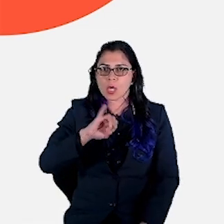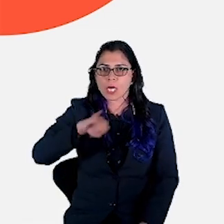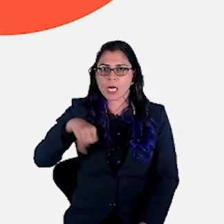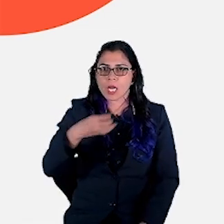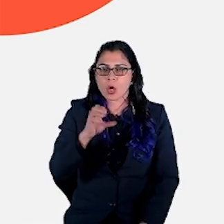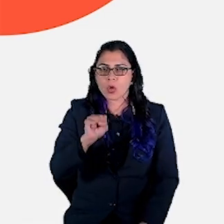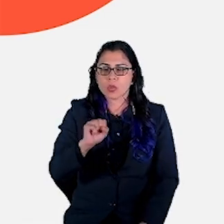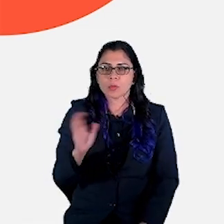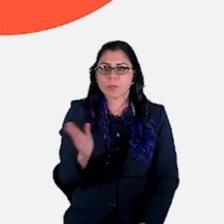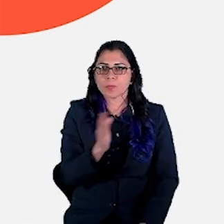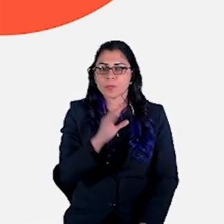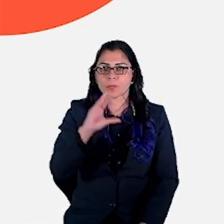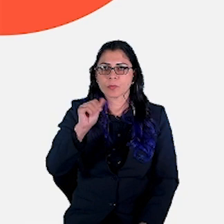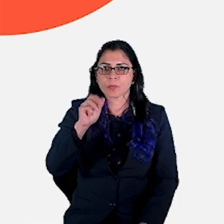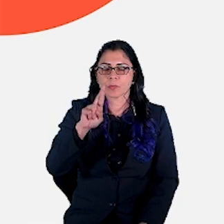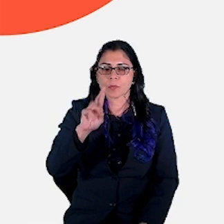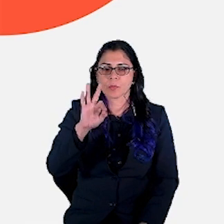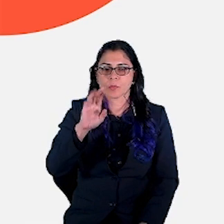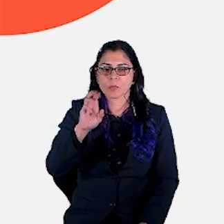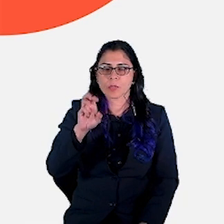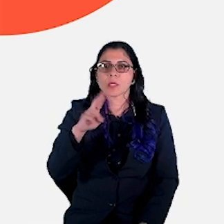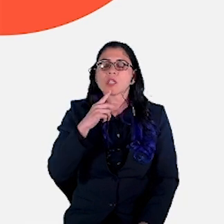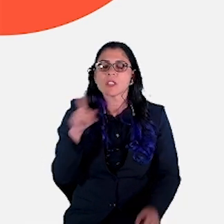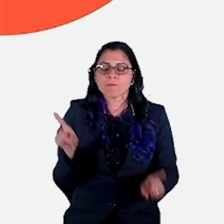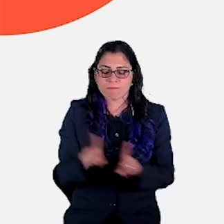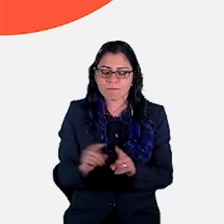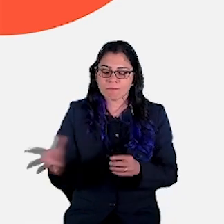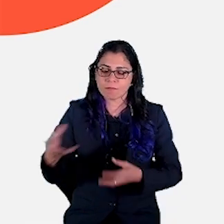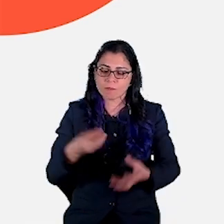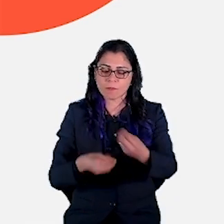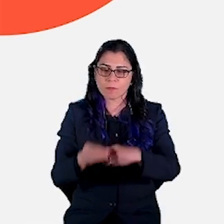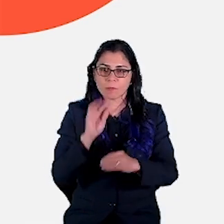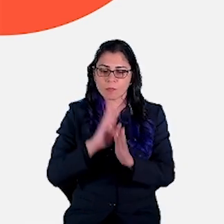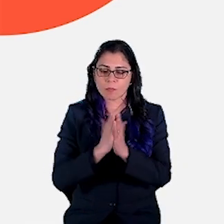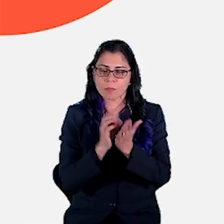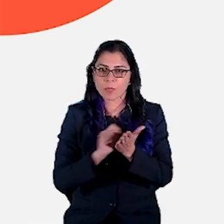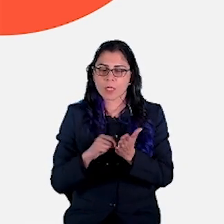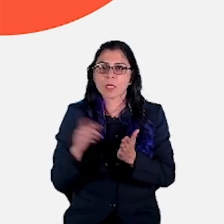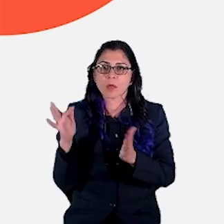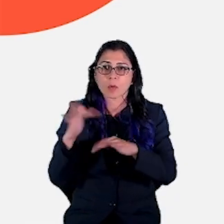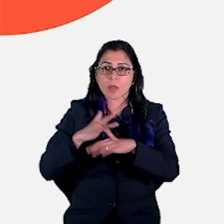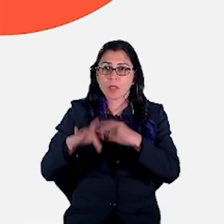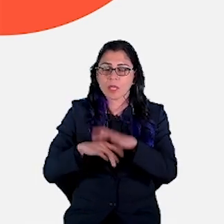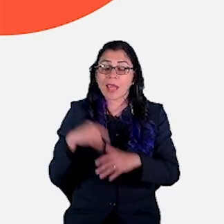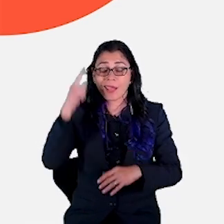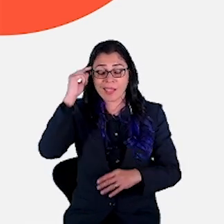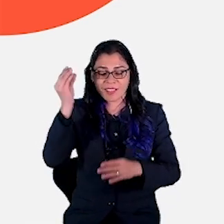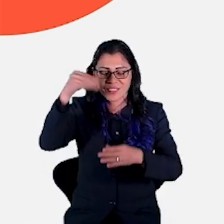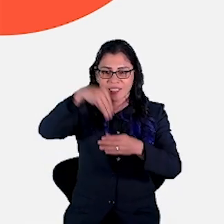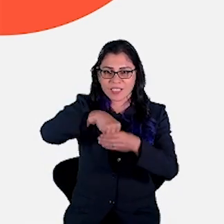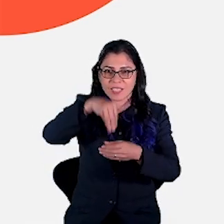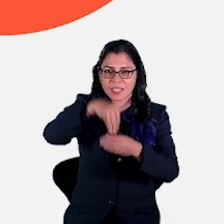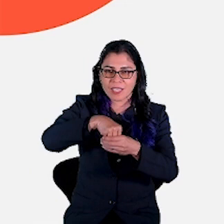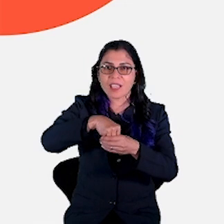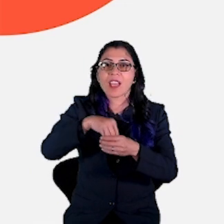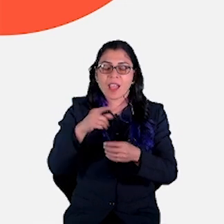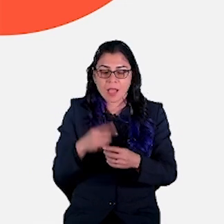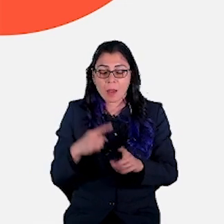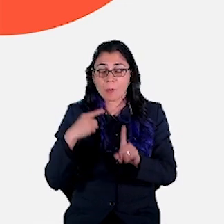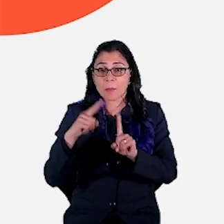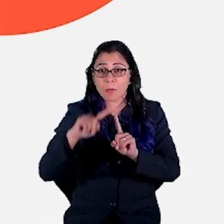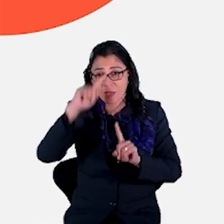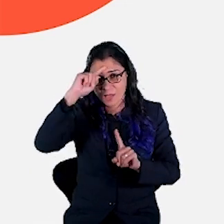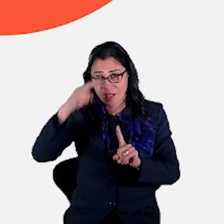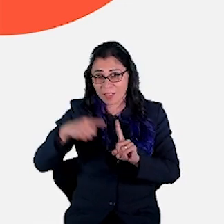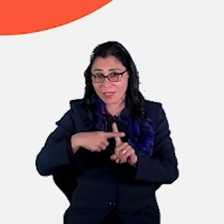devolver este importante activo al país sino también nos tocó ir a un referéndum eh votar positivo